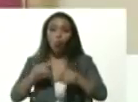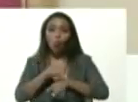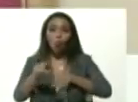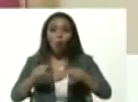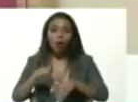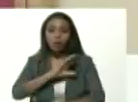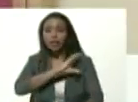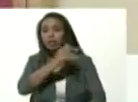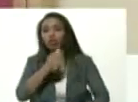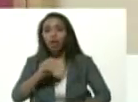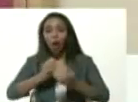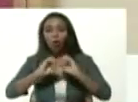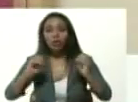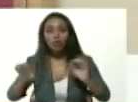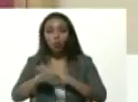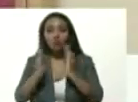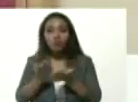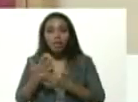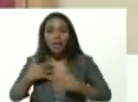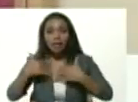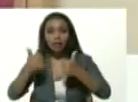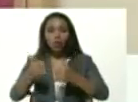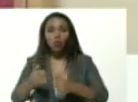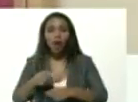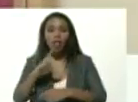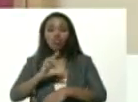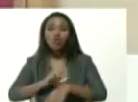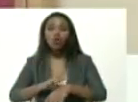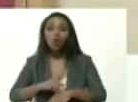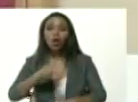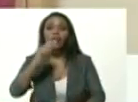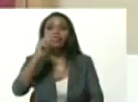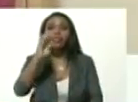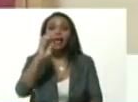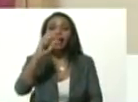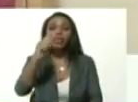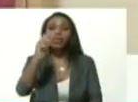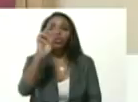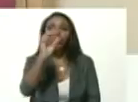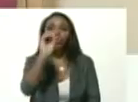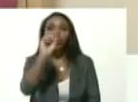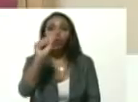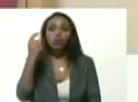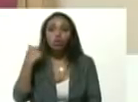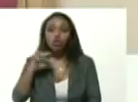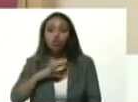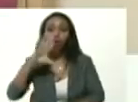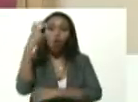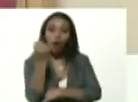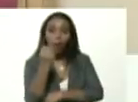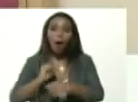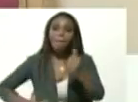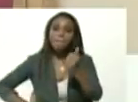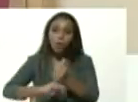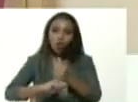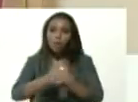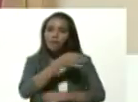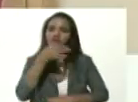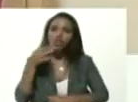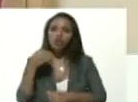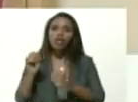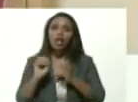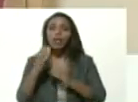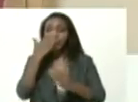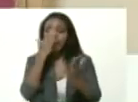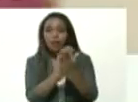director de la Organización Mundial de la Salud, el doctor Tedros. Y hemos conseguido apoyo efectivo directo de la Organización Mundial de